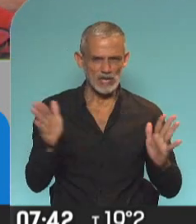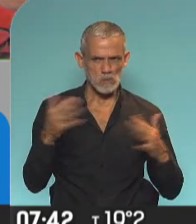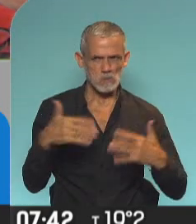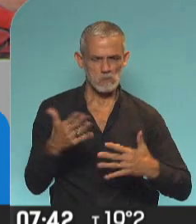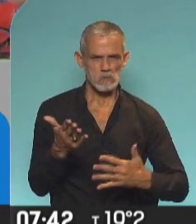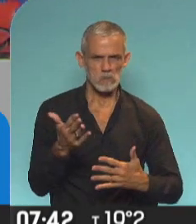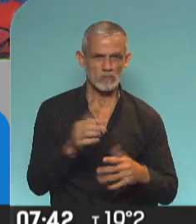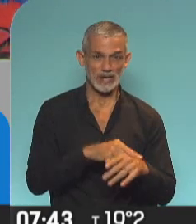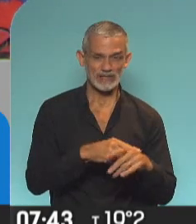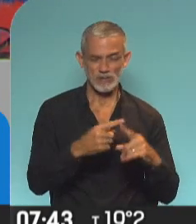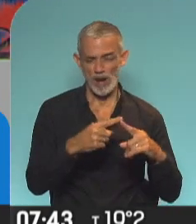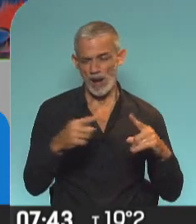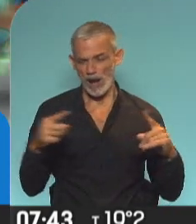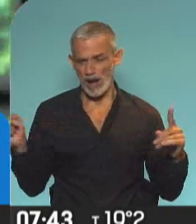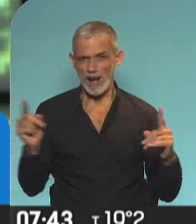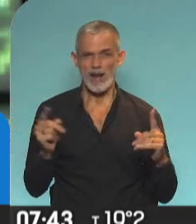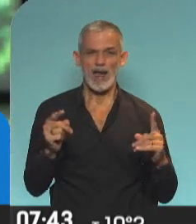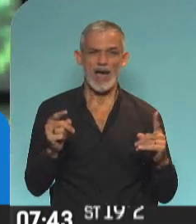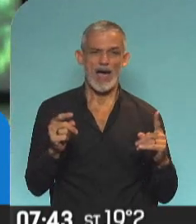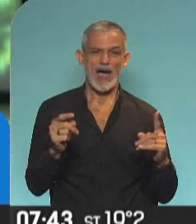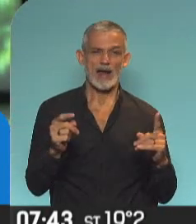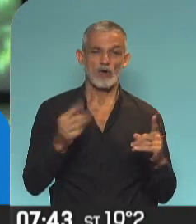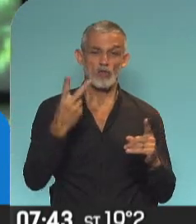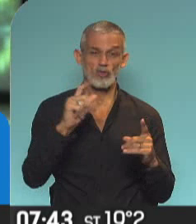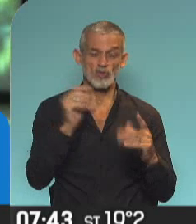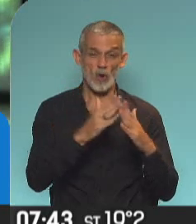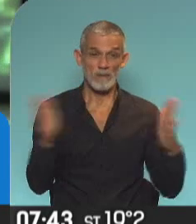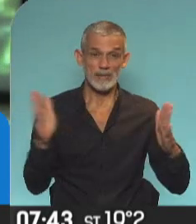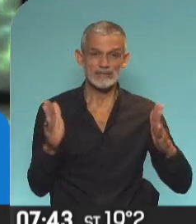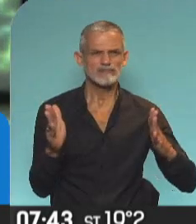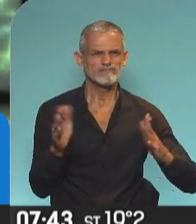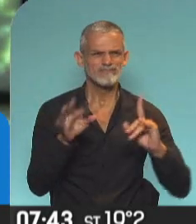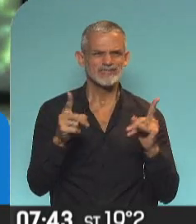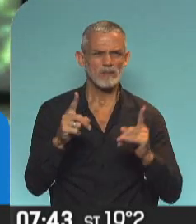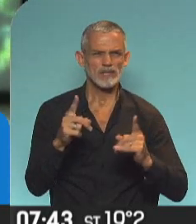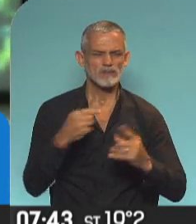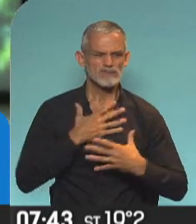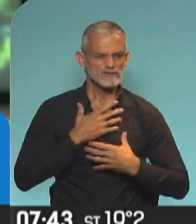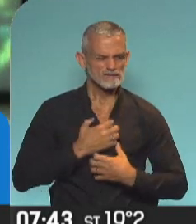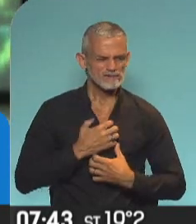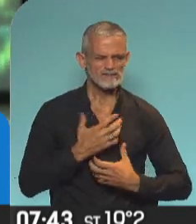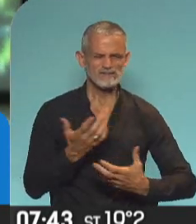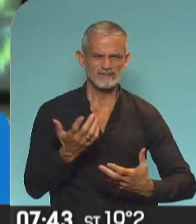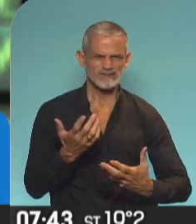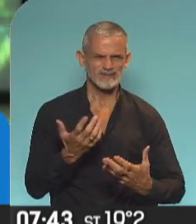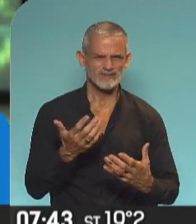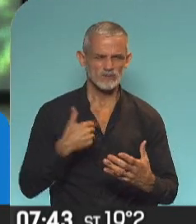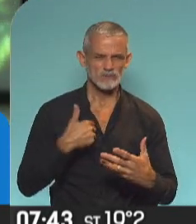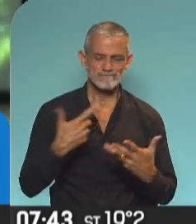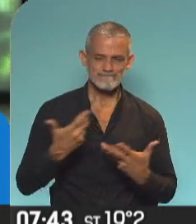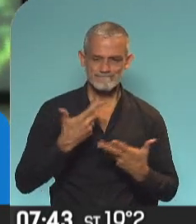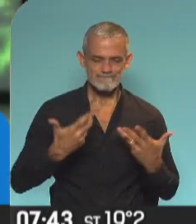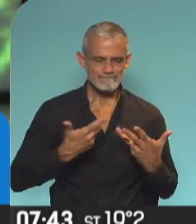este tiempo tan prolongado, que llegaba hasta 60 días, generaba también cuadros de angustia y de